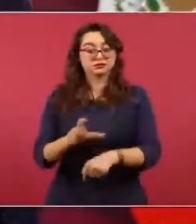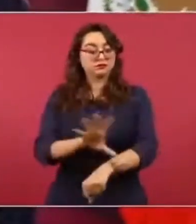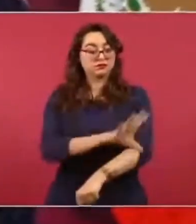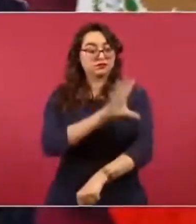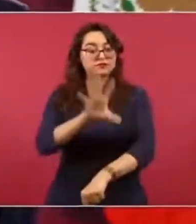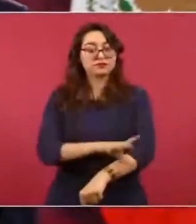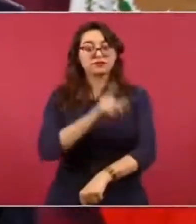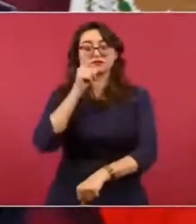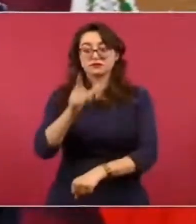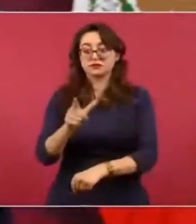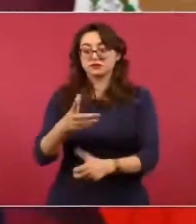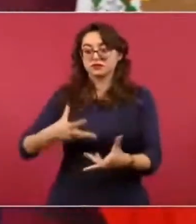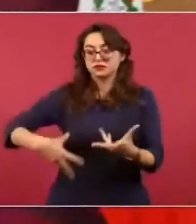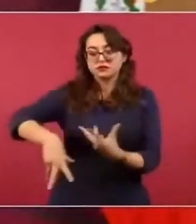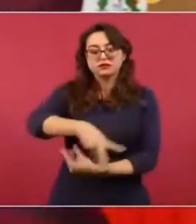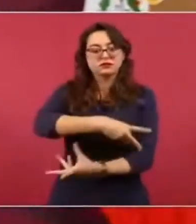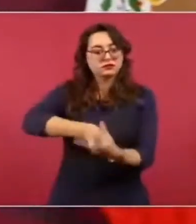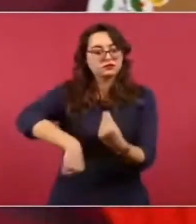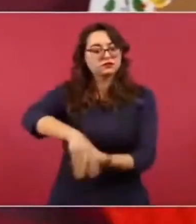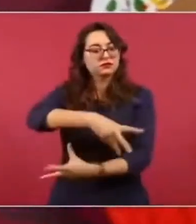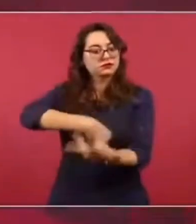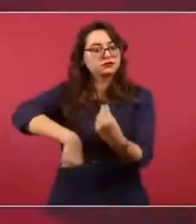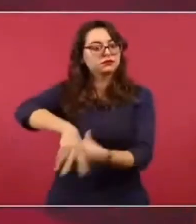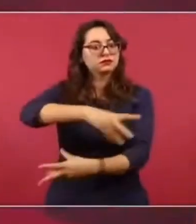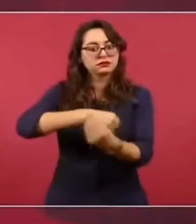aumentar tarifas.